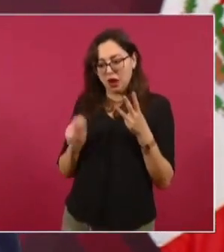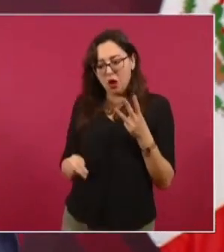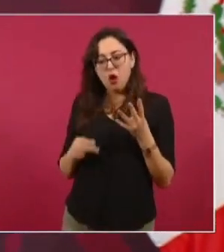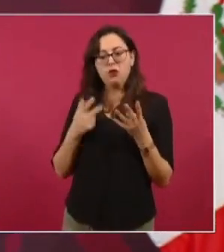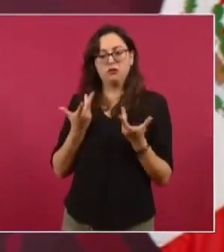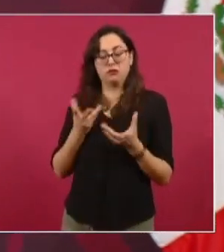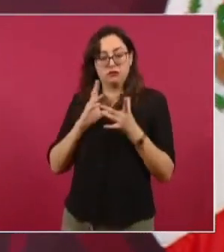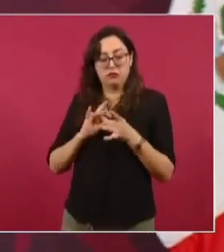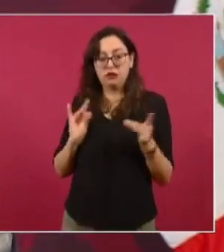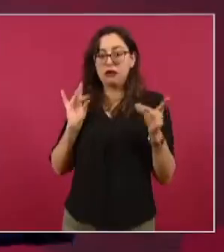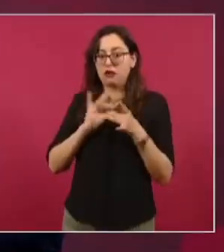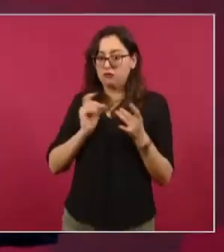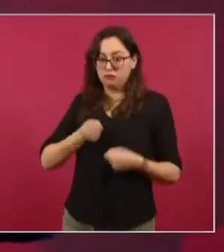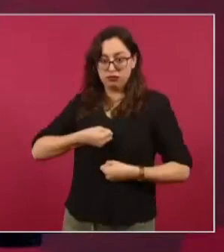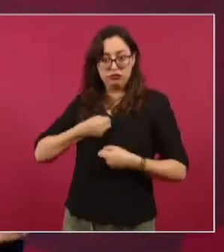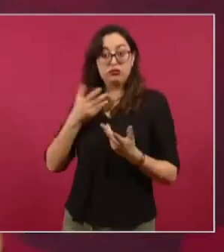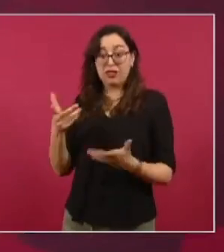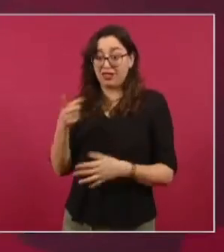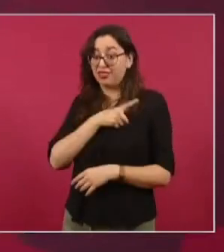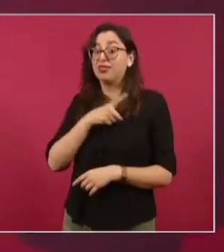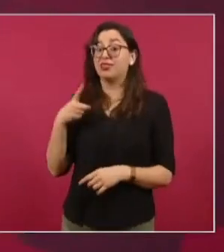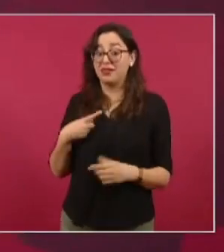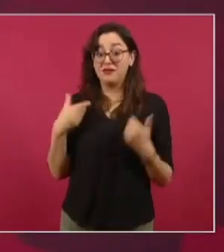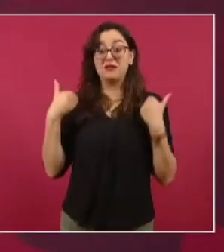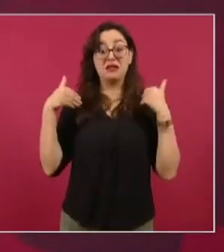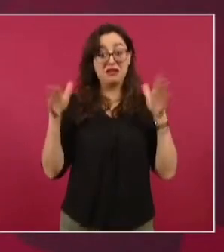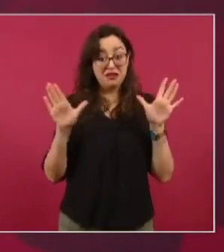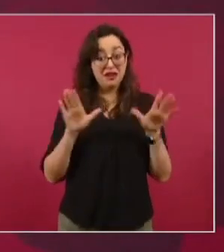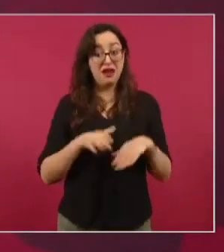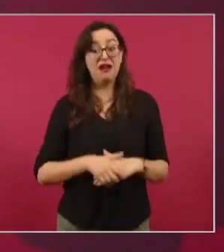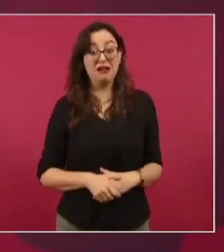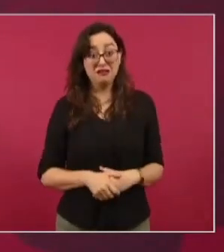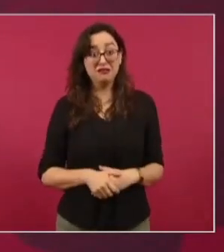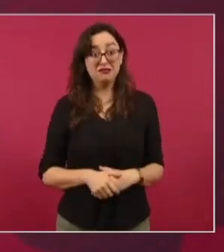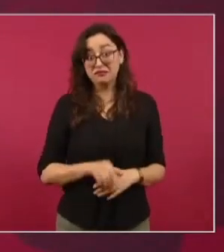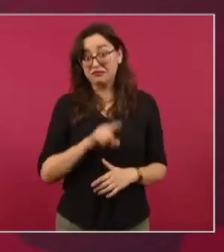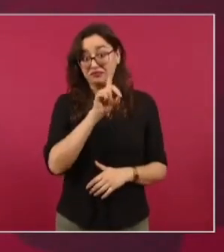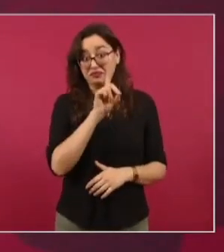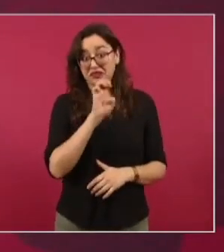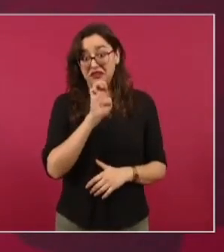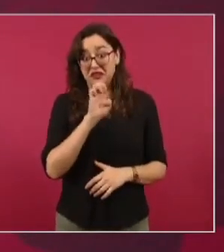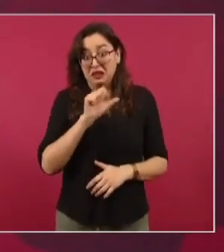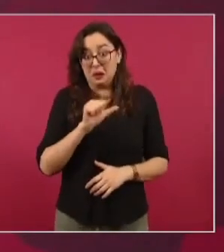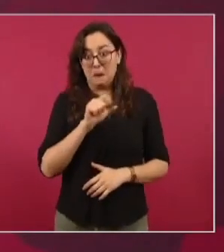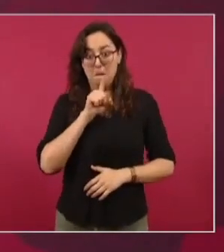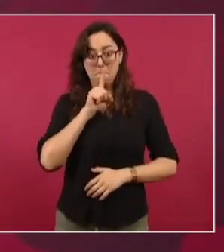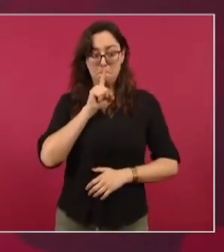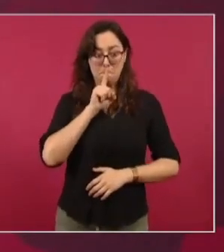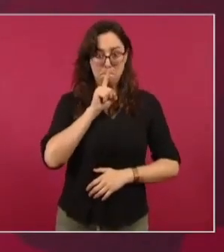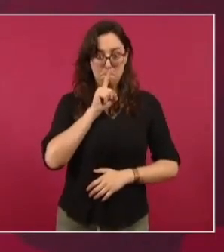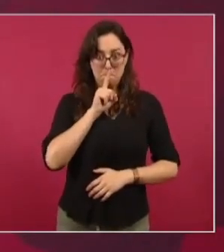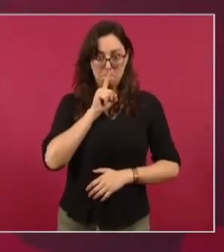porque se han quedado callados y además este último asunto